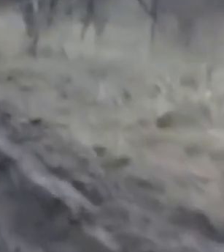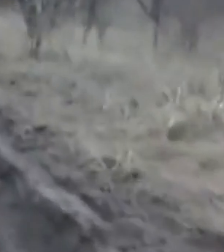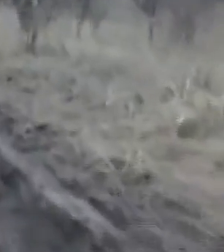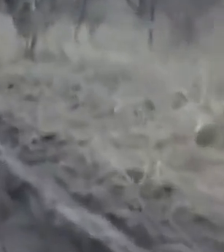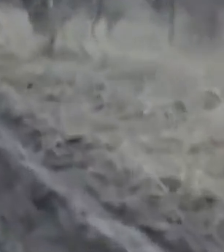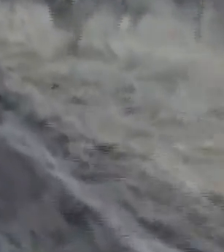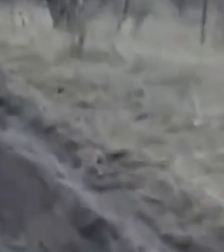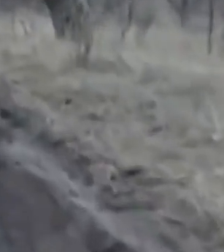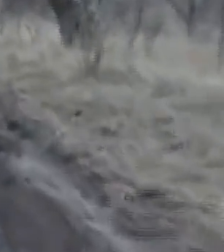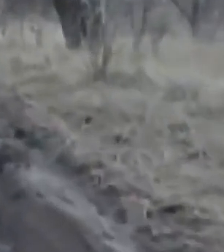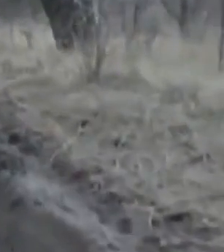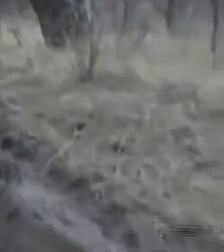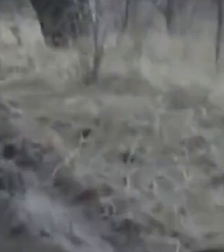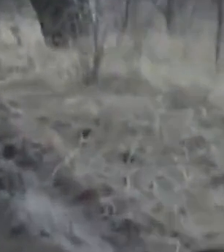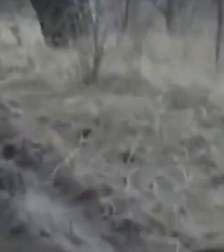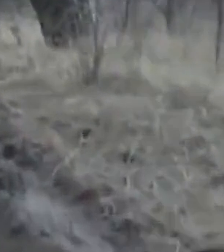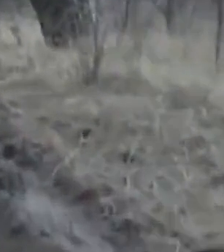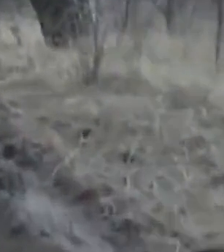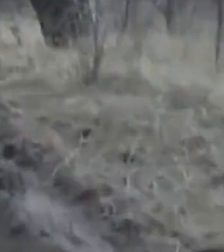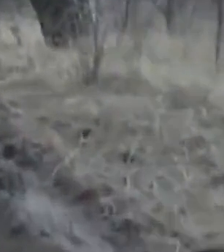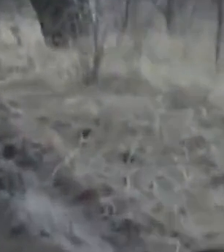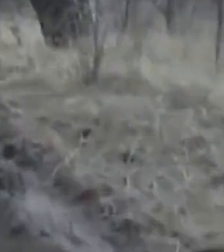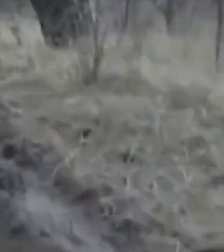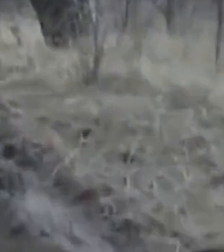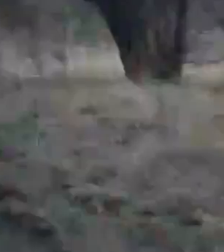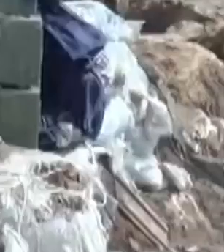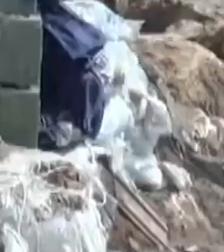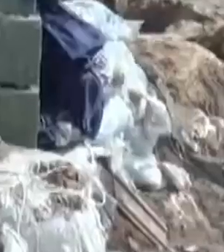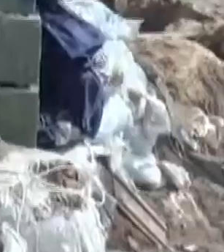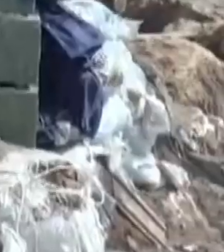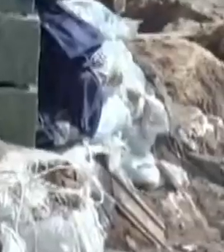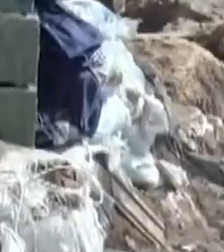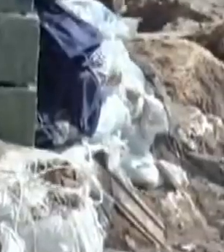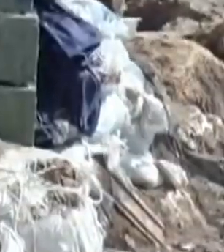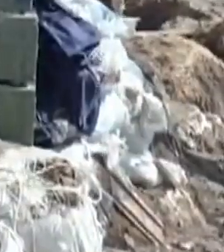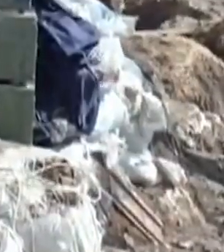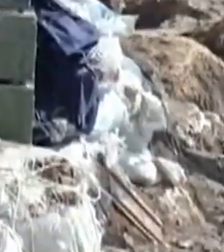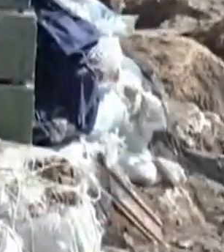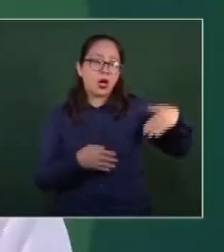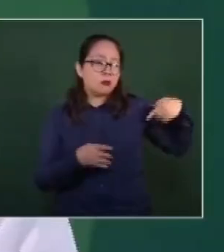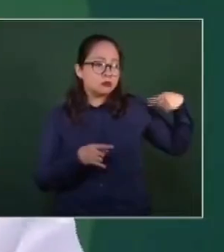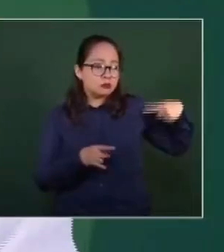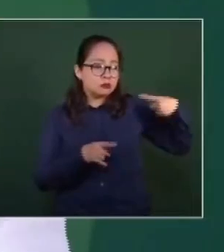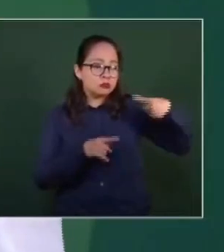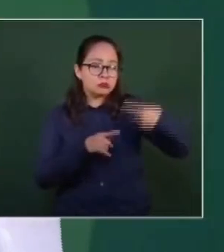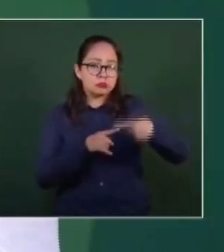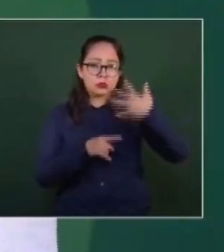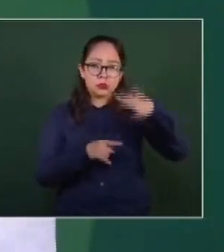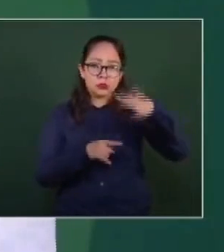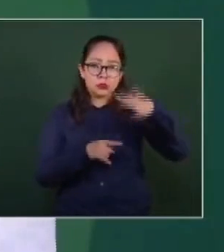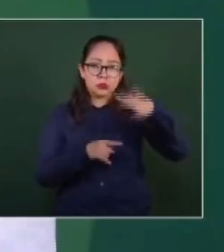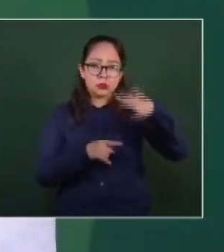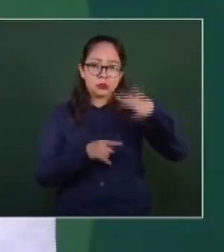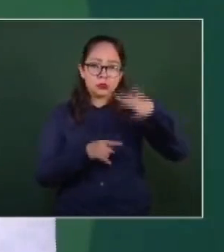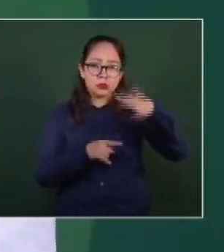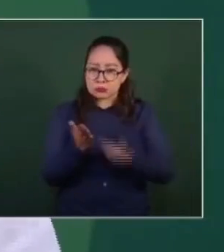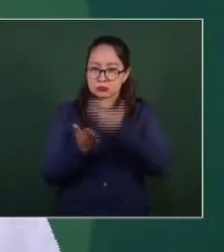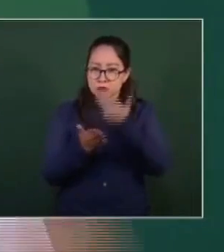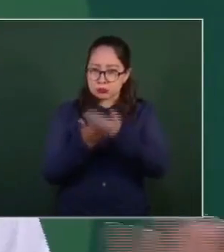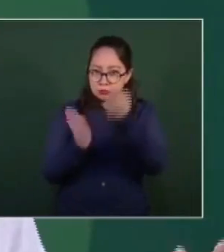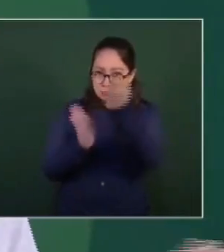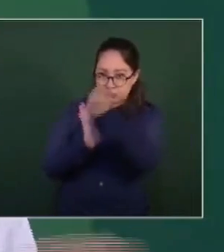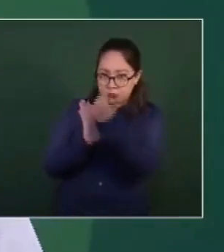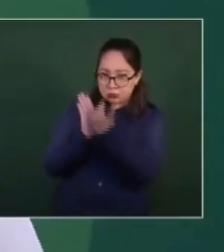aquel país que atraviesa con Rusia. Así lo informó la Secretaría de Relaciones Exteriores. La Embajada de México en Ucrania iniciará